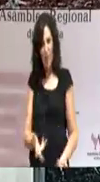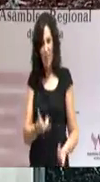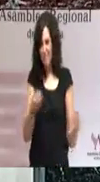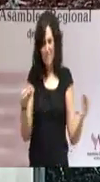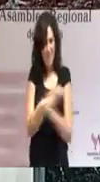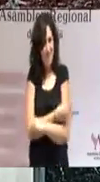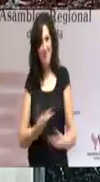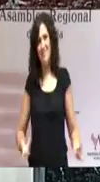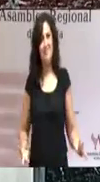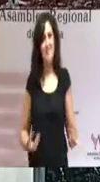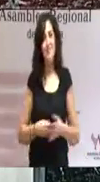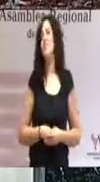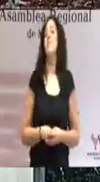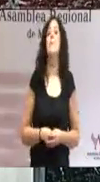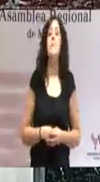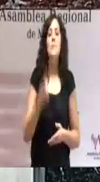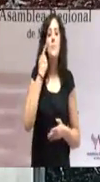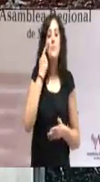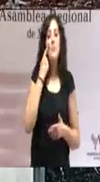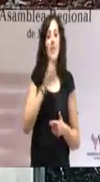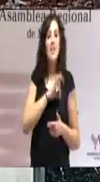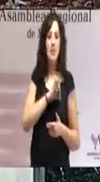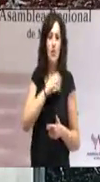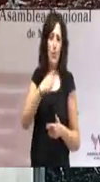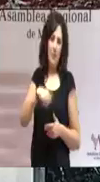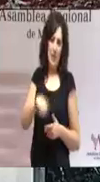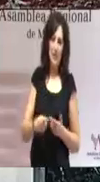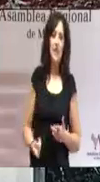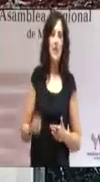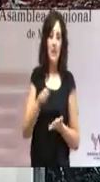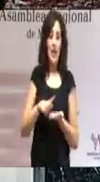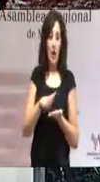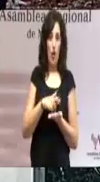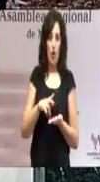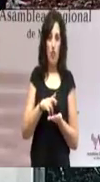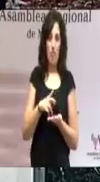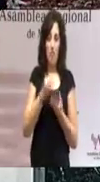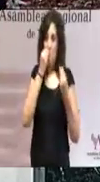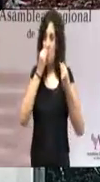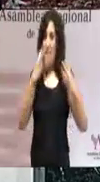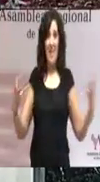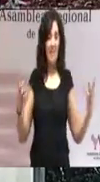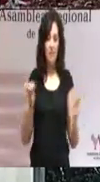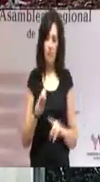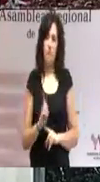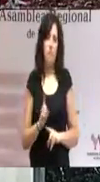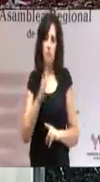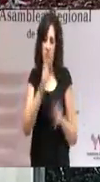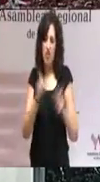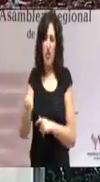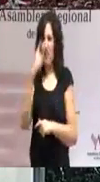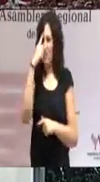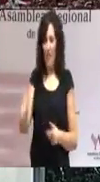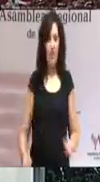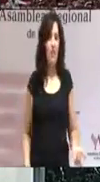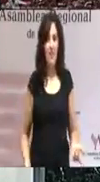sentido. Mire usted, señor presidente, la región no está bien y la gente lo sabe,